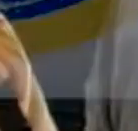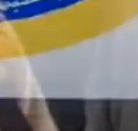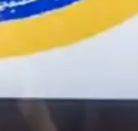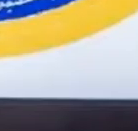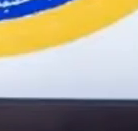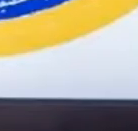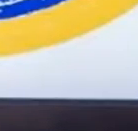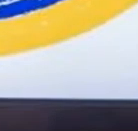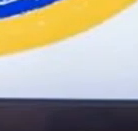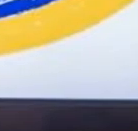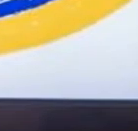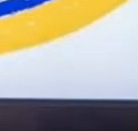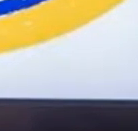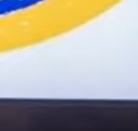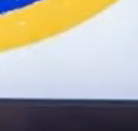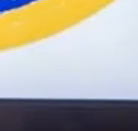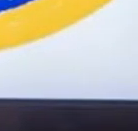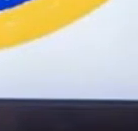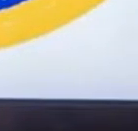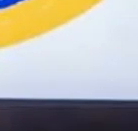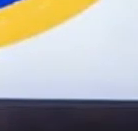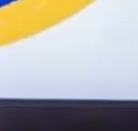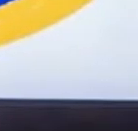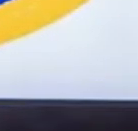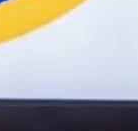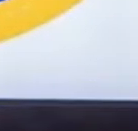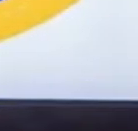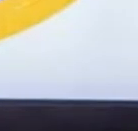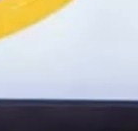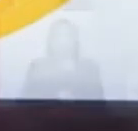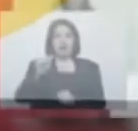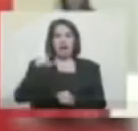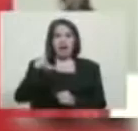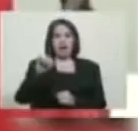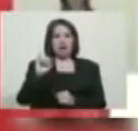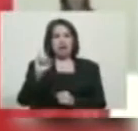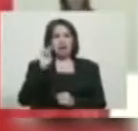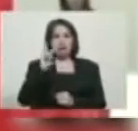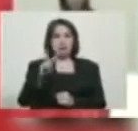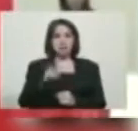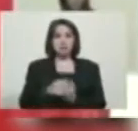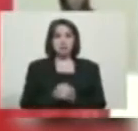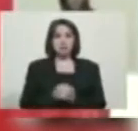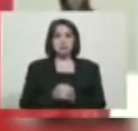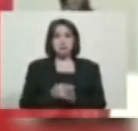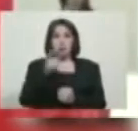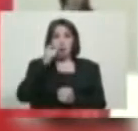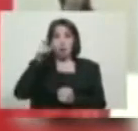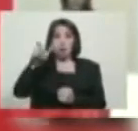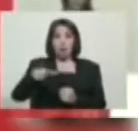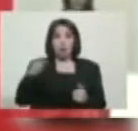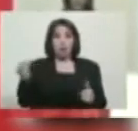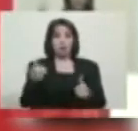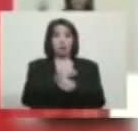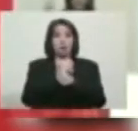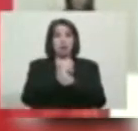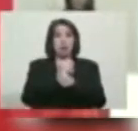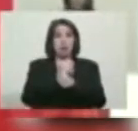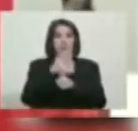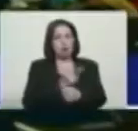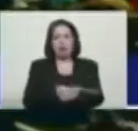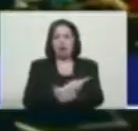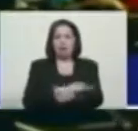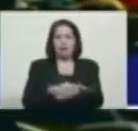Cuba, país donde ejercía como embajador de nuestra república. En Alí Rodríguez encontramos experiencia, honestidad